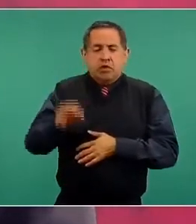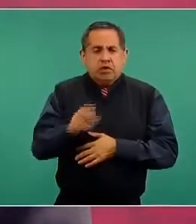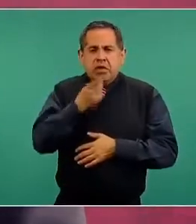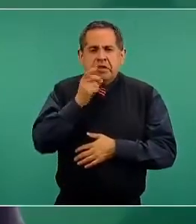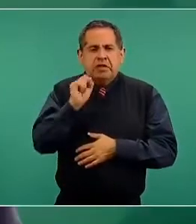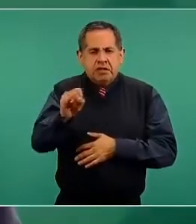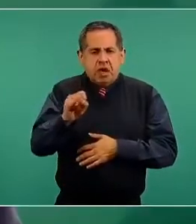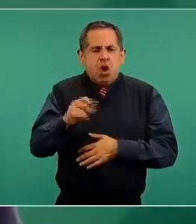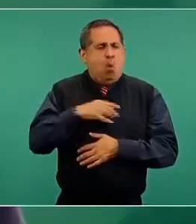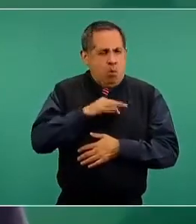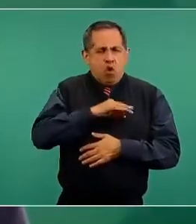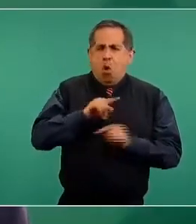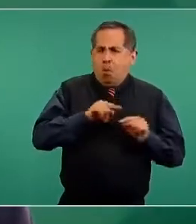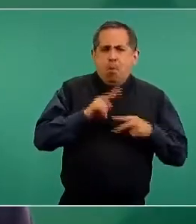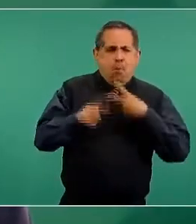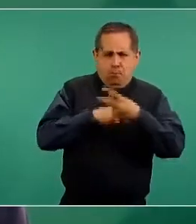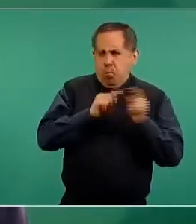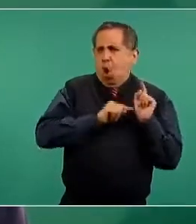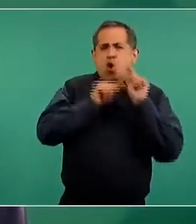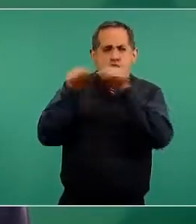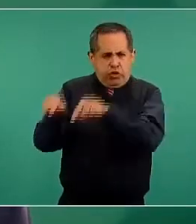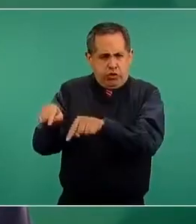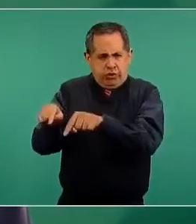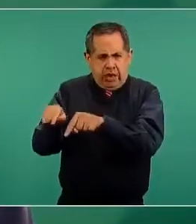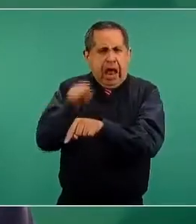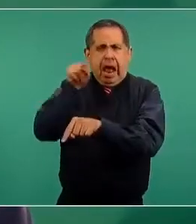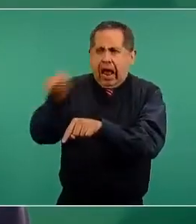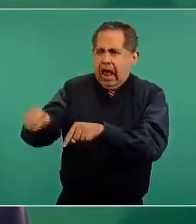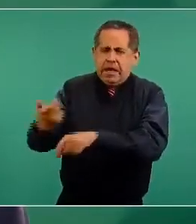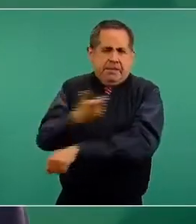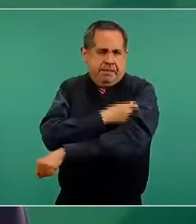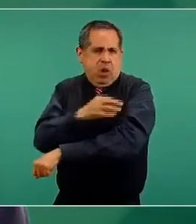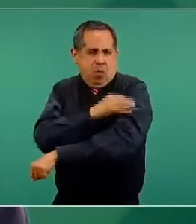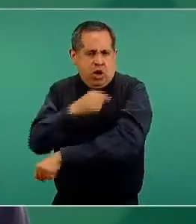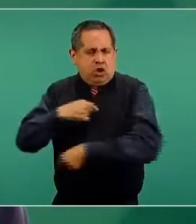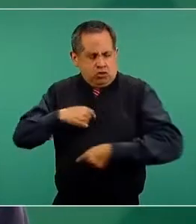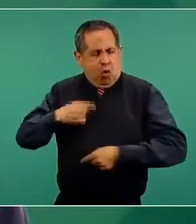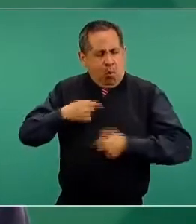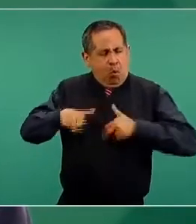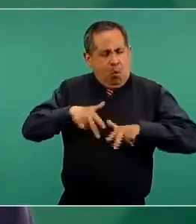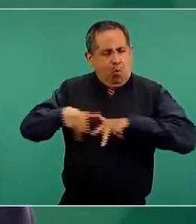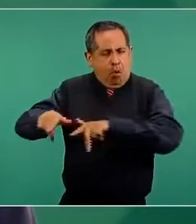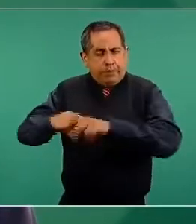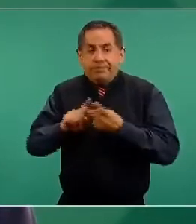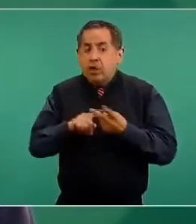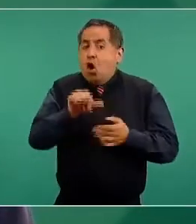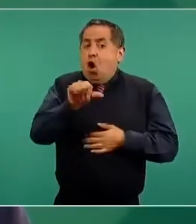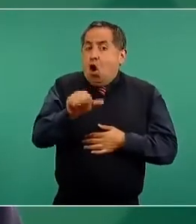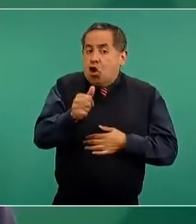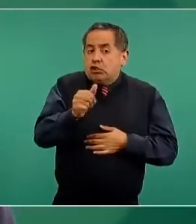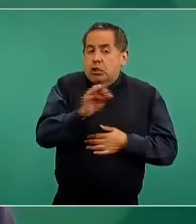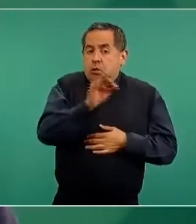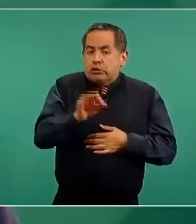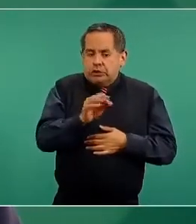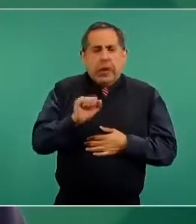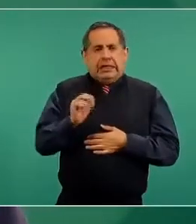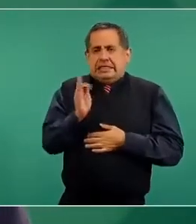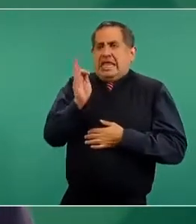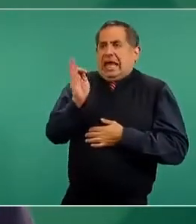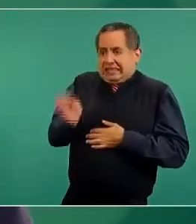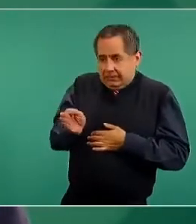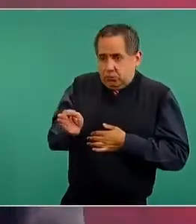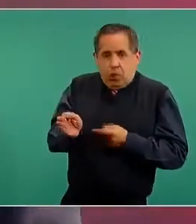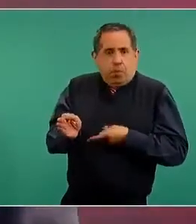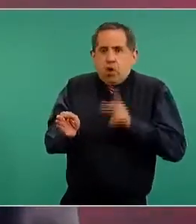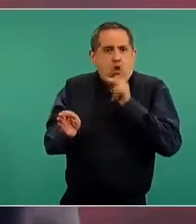pueden movilizarse a el punto de vacunación, pero 11% acepta la vacuna y no